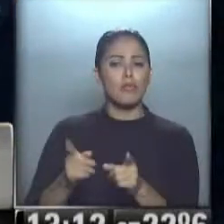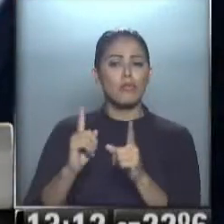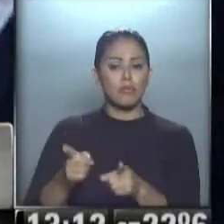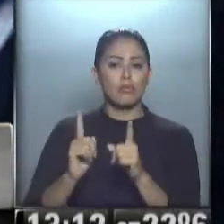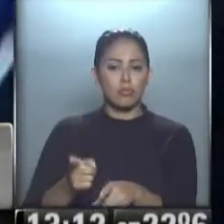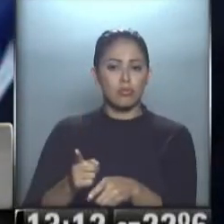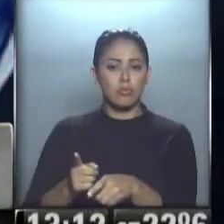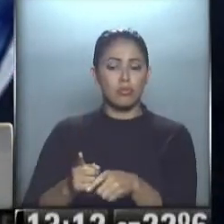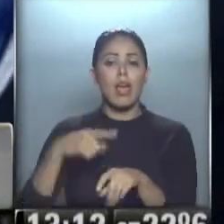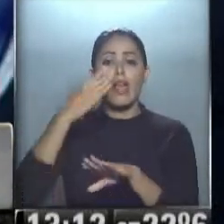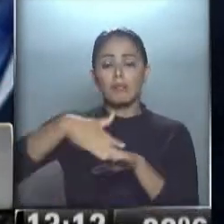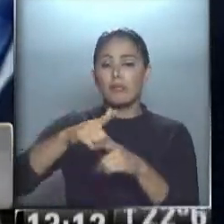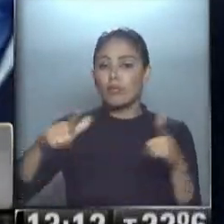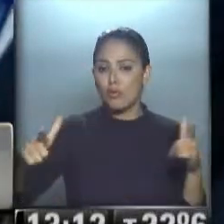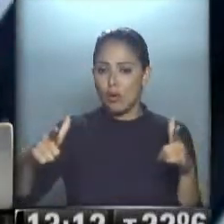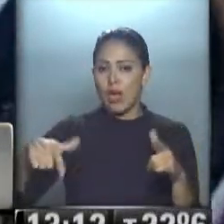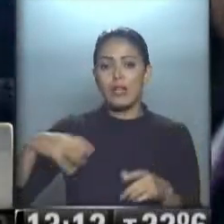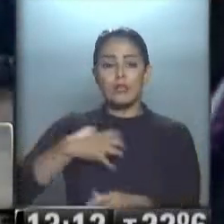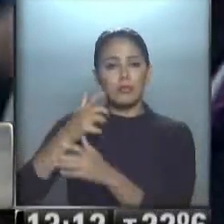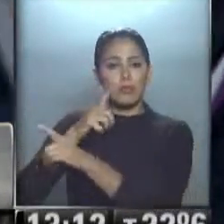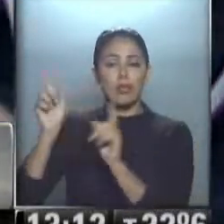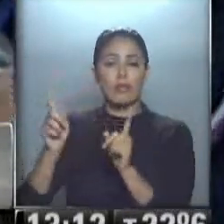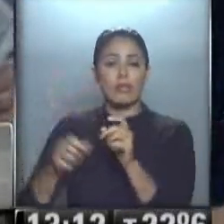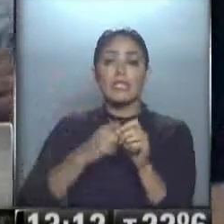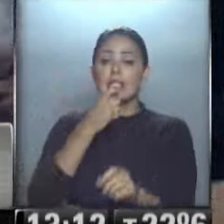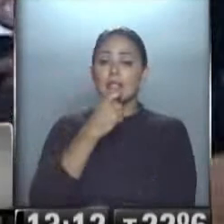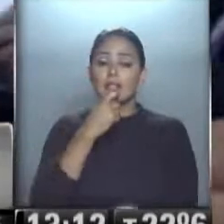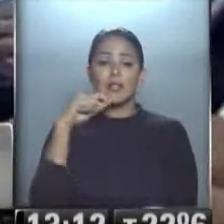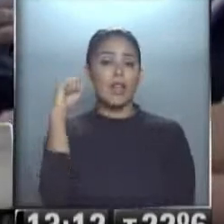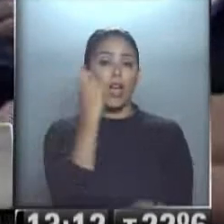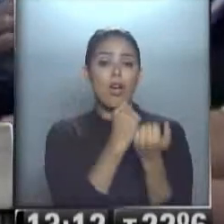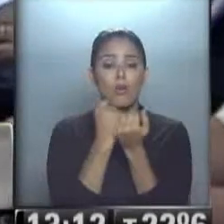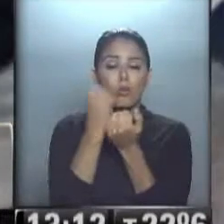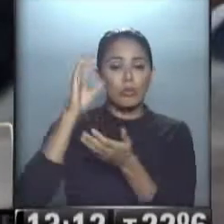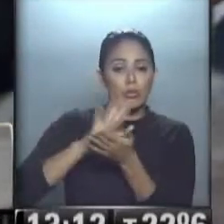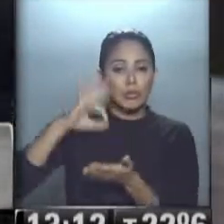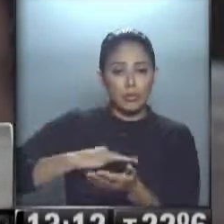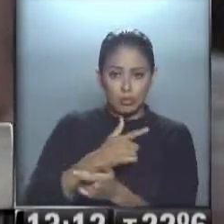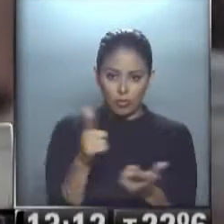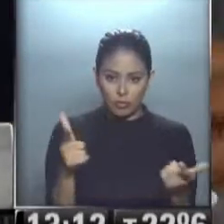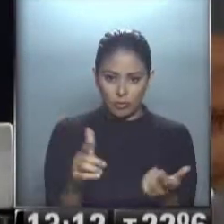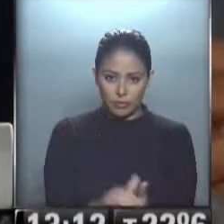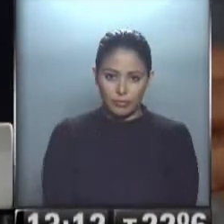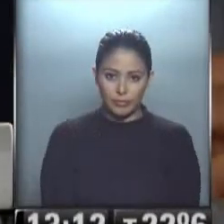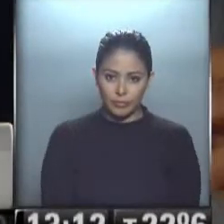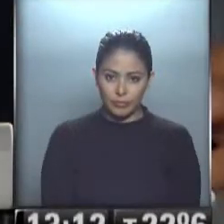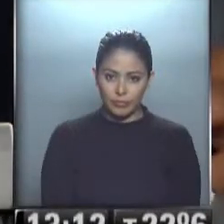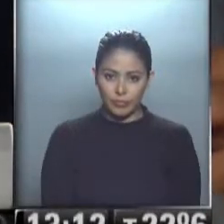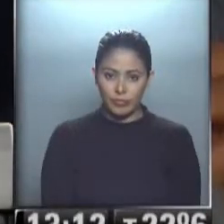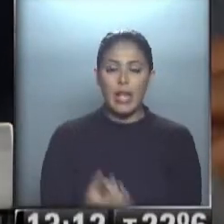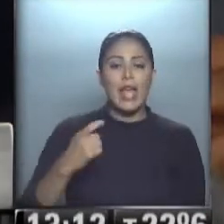indeterminado y no regresar a las aulas al no llegar a un acuerdo salarial con las autoridades provinciales los